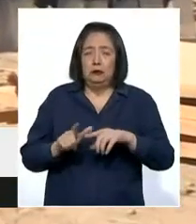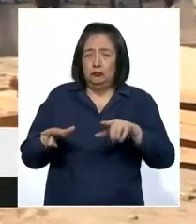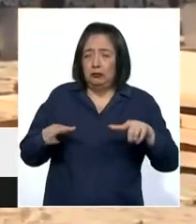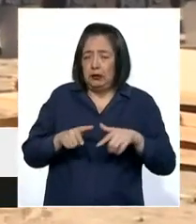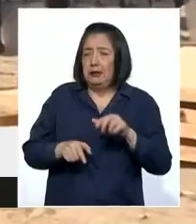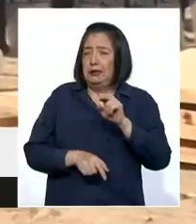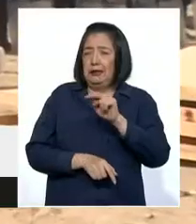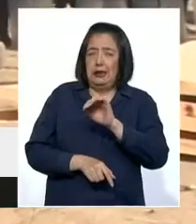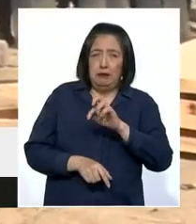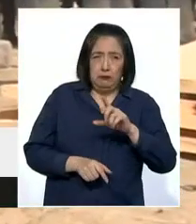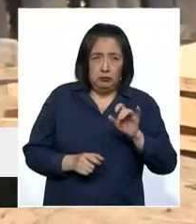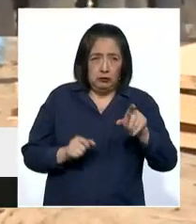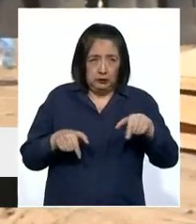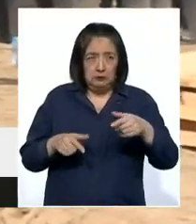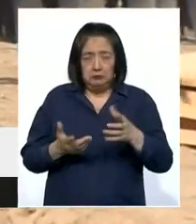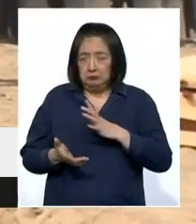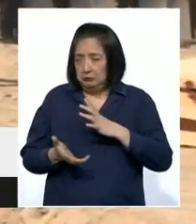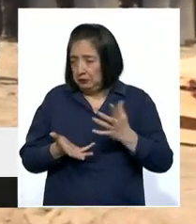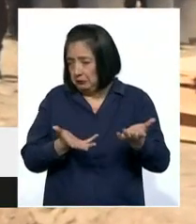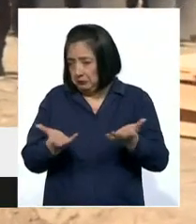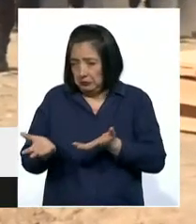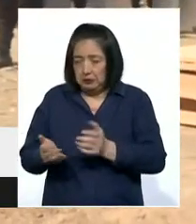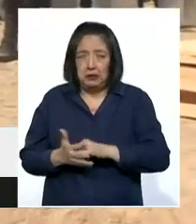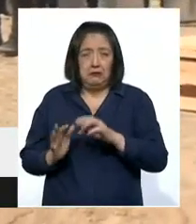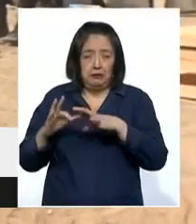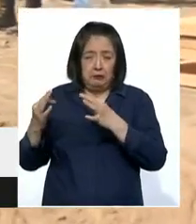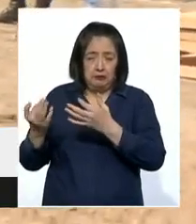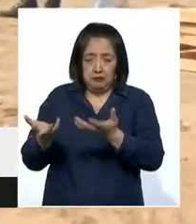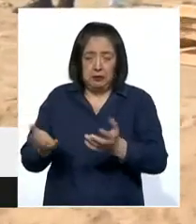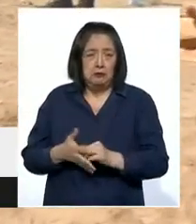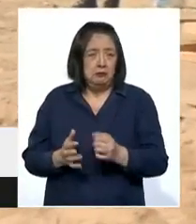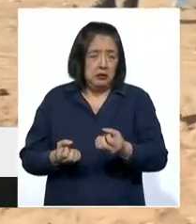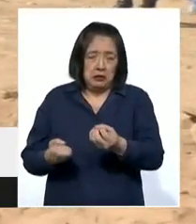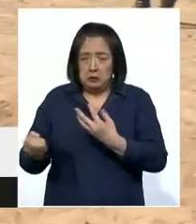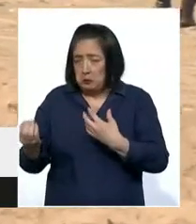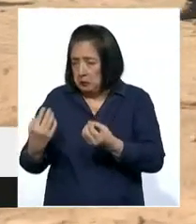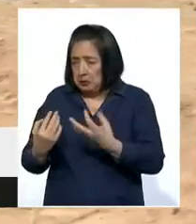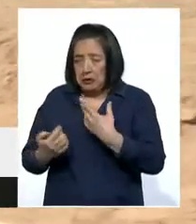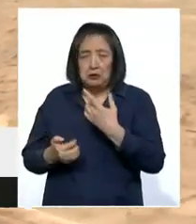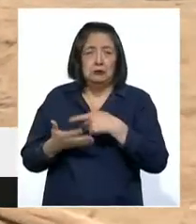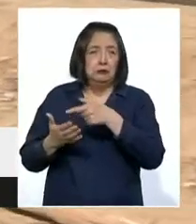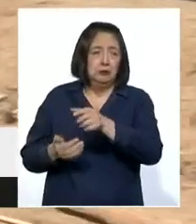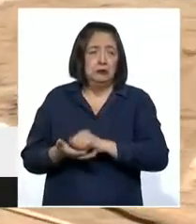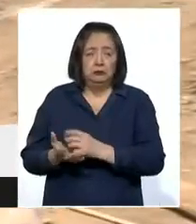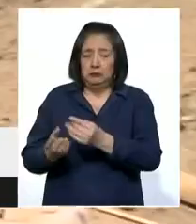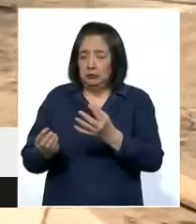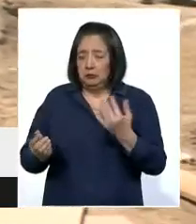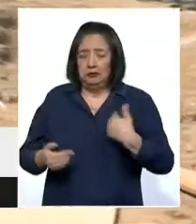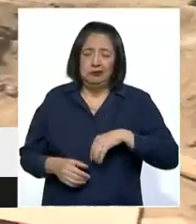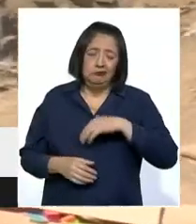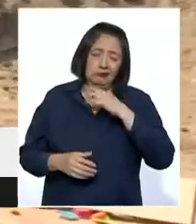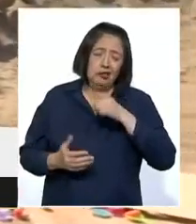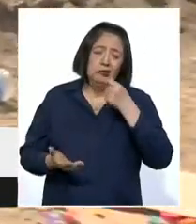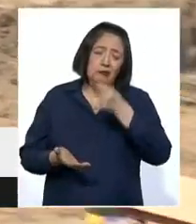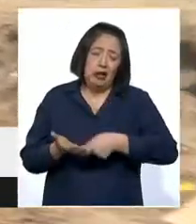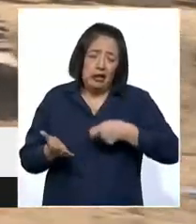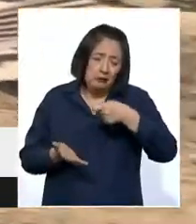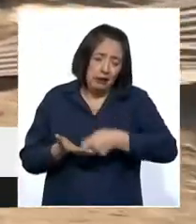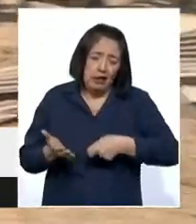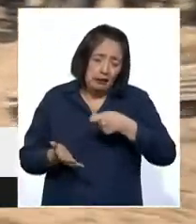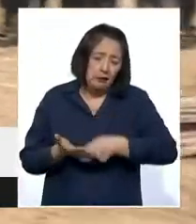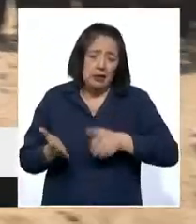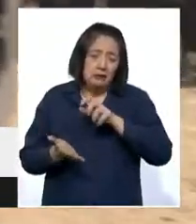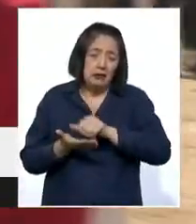y aquí nos han recibido justamente las familias para comentarnos de que muchos de ellos cansados de pagar alquiler